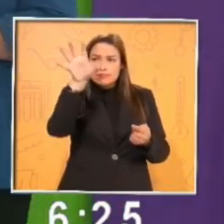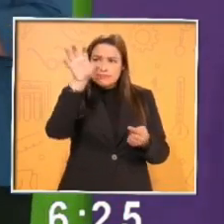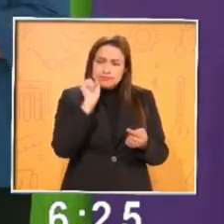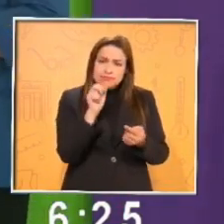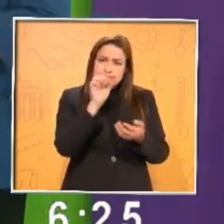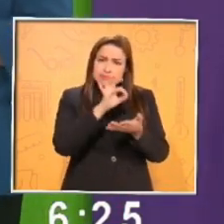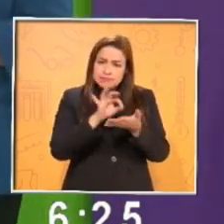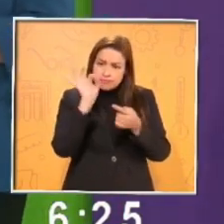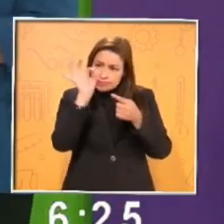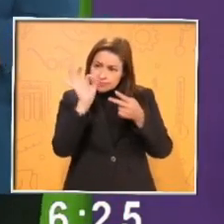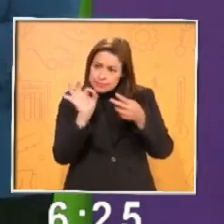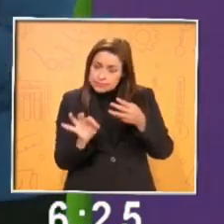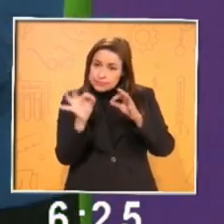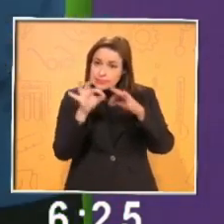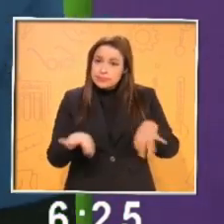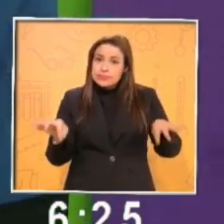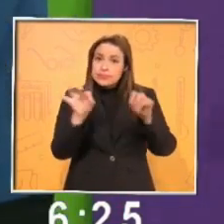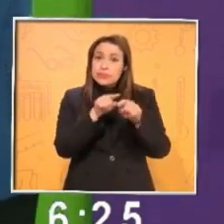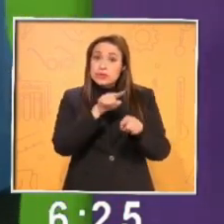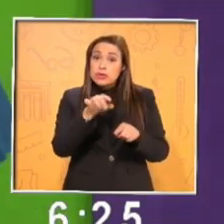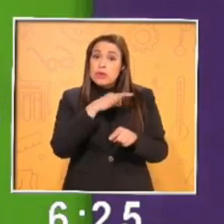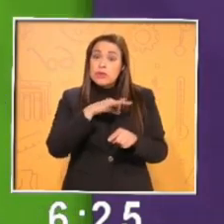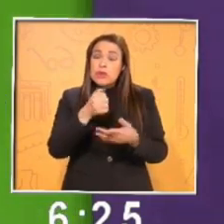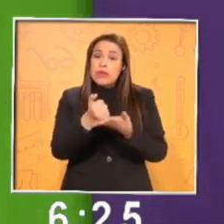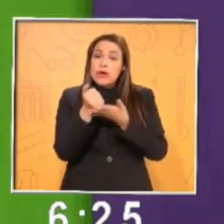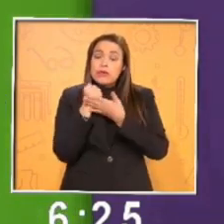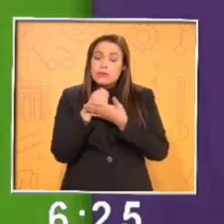para redactar su artículo de opinión.